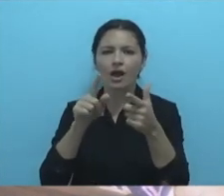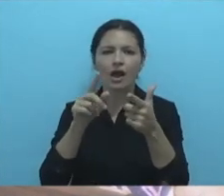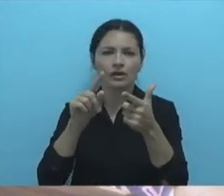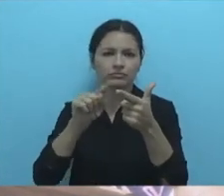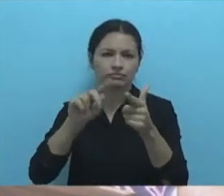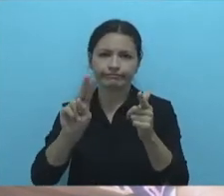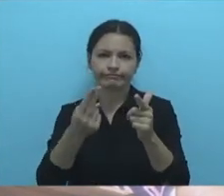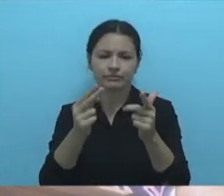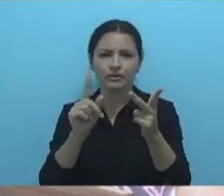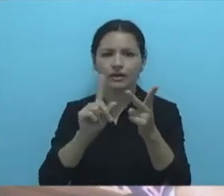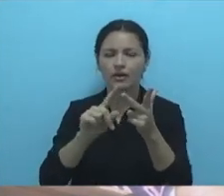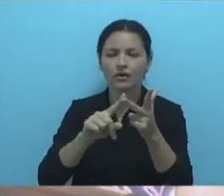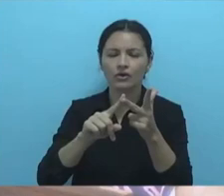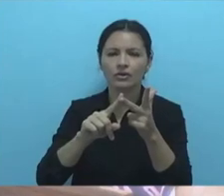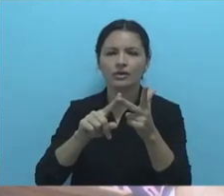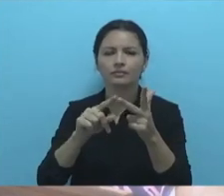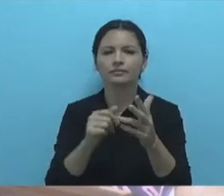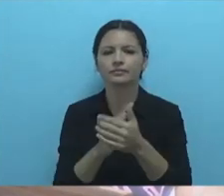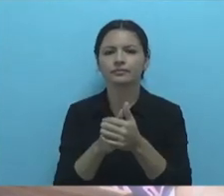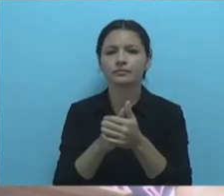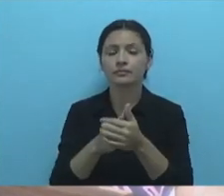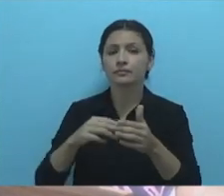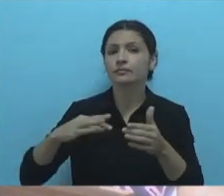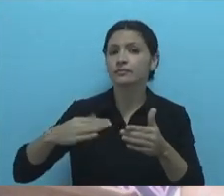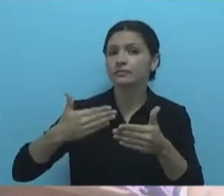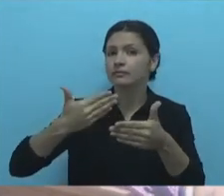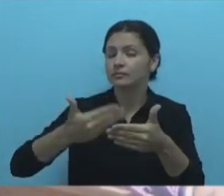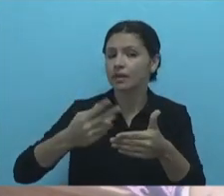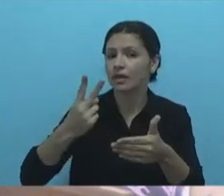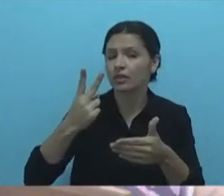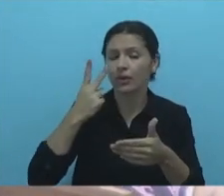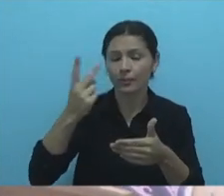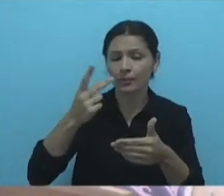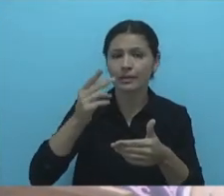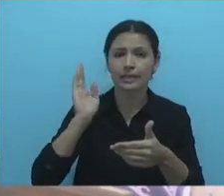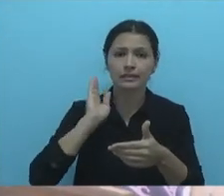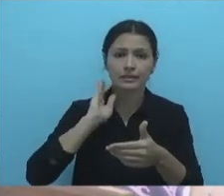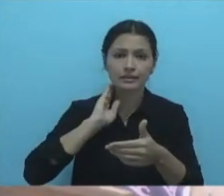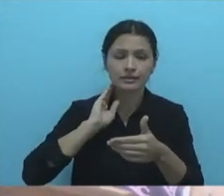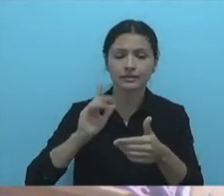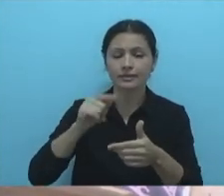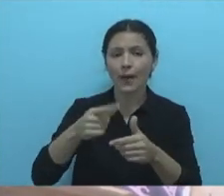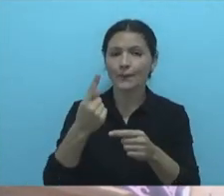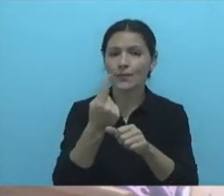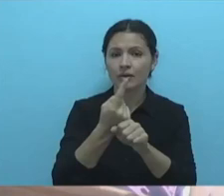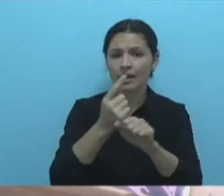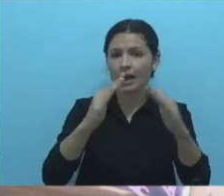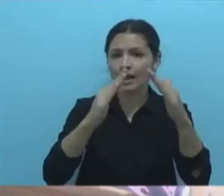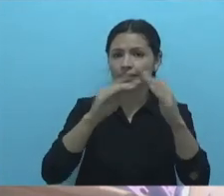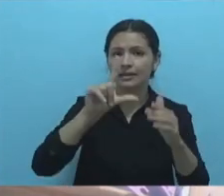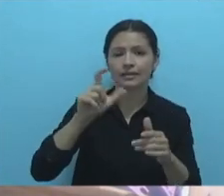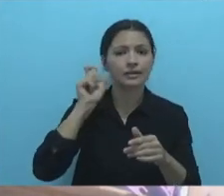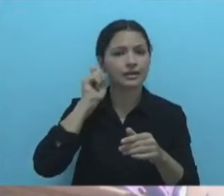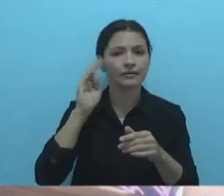y Patricia y Manuel y después en el 2016 Miguel inaugura la primer casa lgtbi de Argentina en Rosario